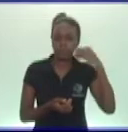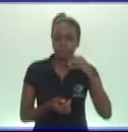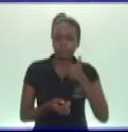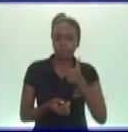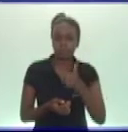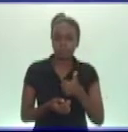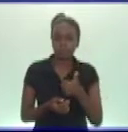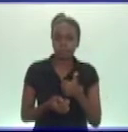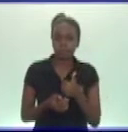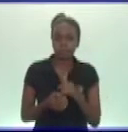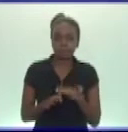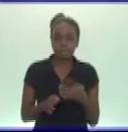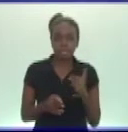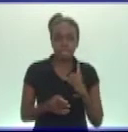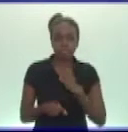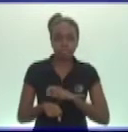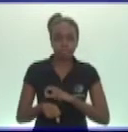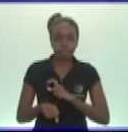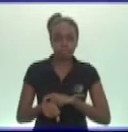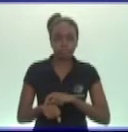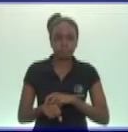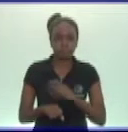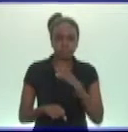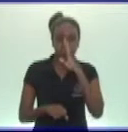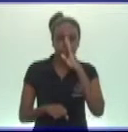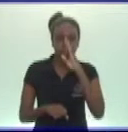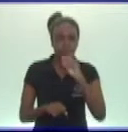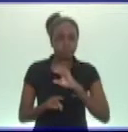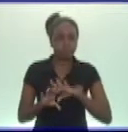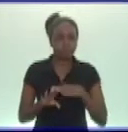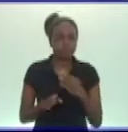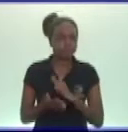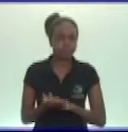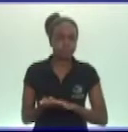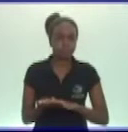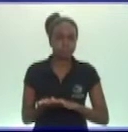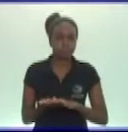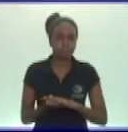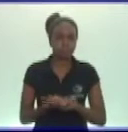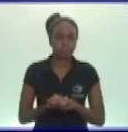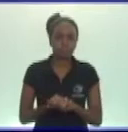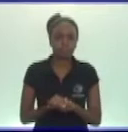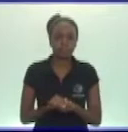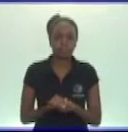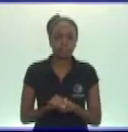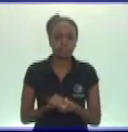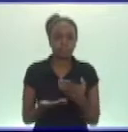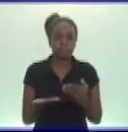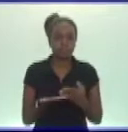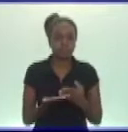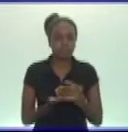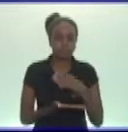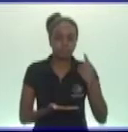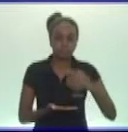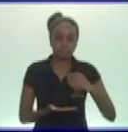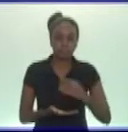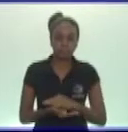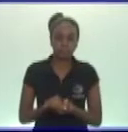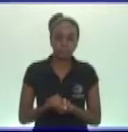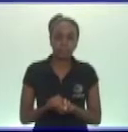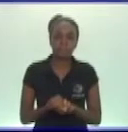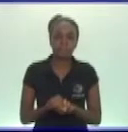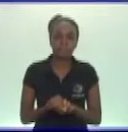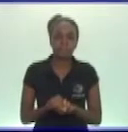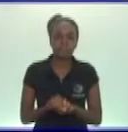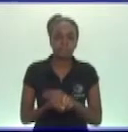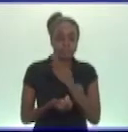certeza que no era tiempo para odios ni rencores inútiles. Continúa el ejercicio. Quiso